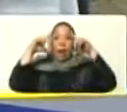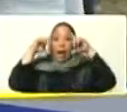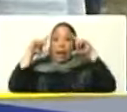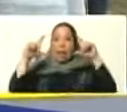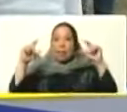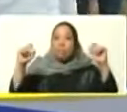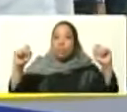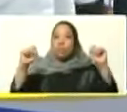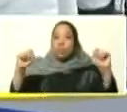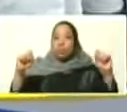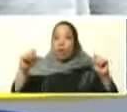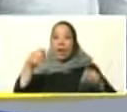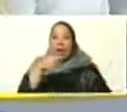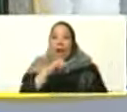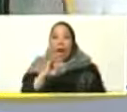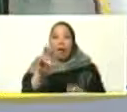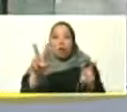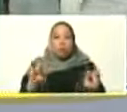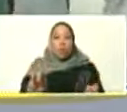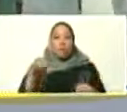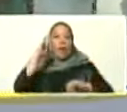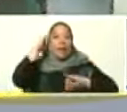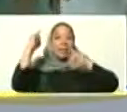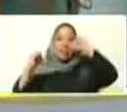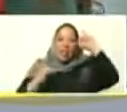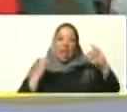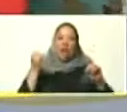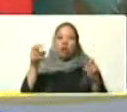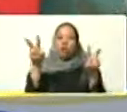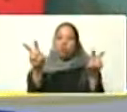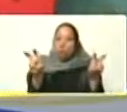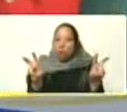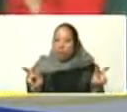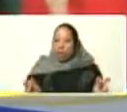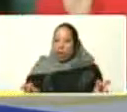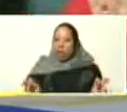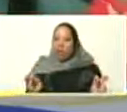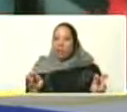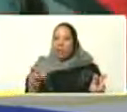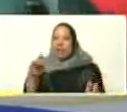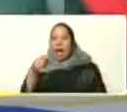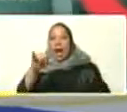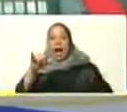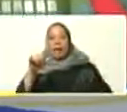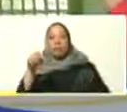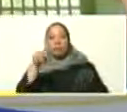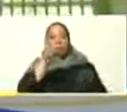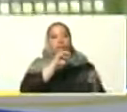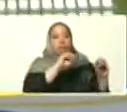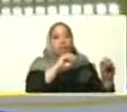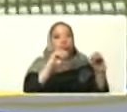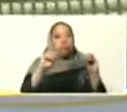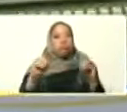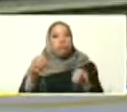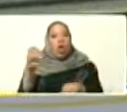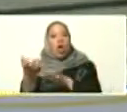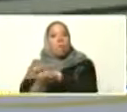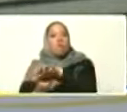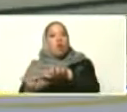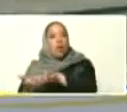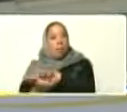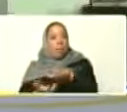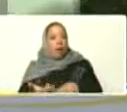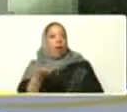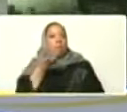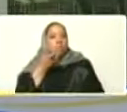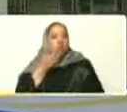Cuando haya un problema que ustedes crean que no tiene solución, convoquen al pueblo y ustedes